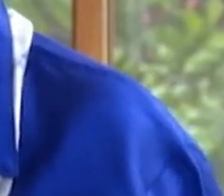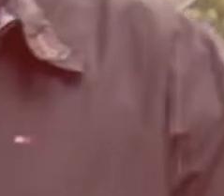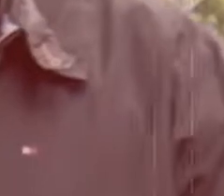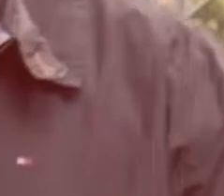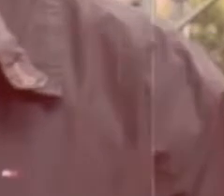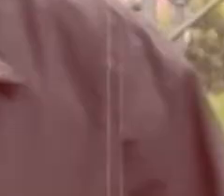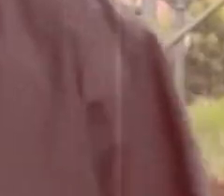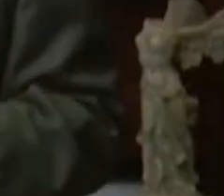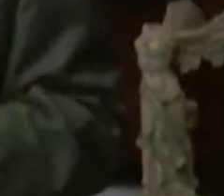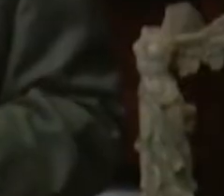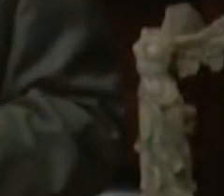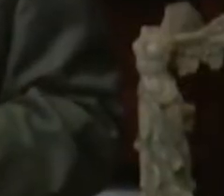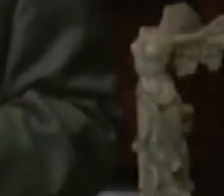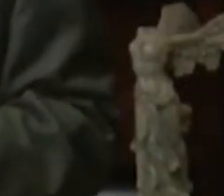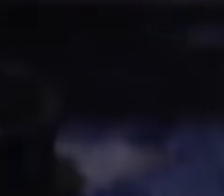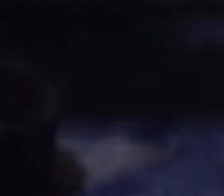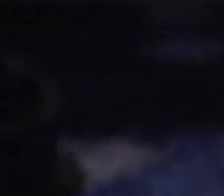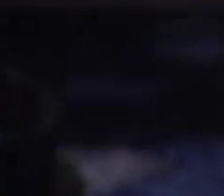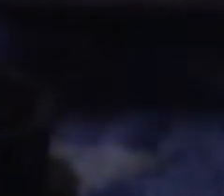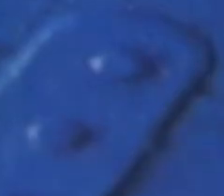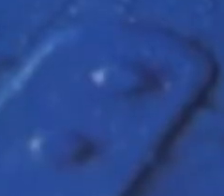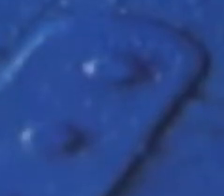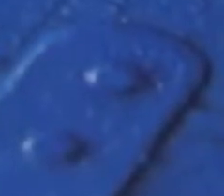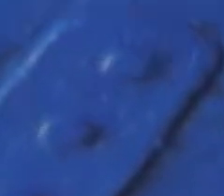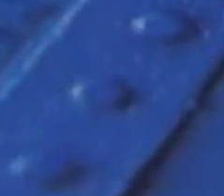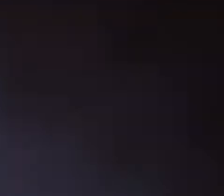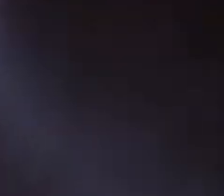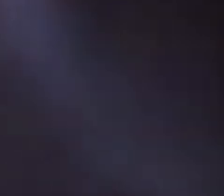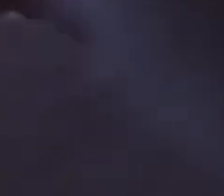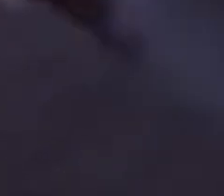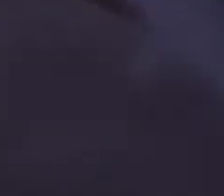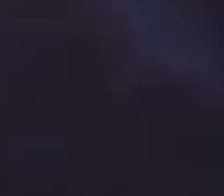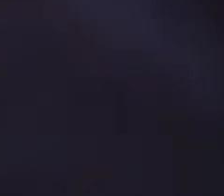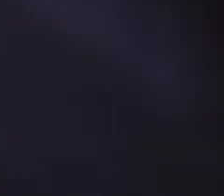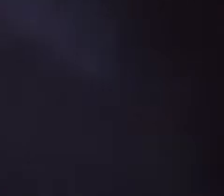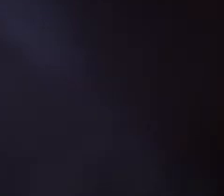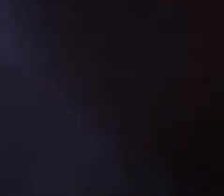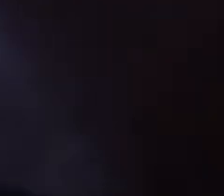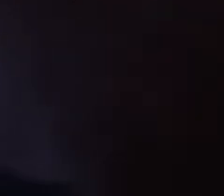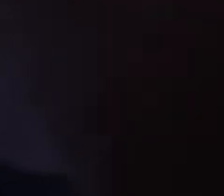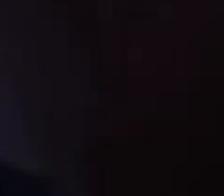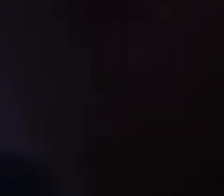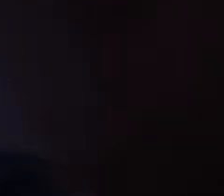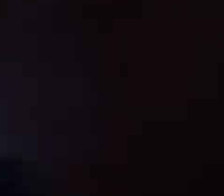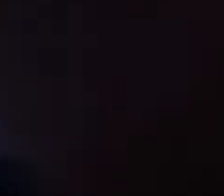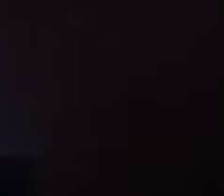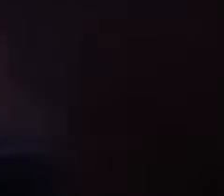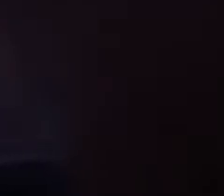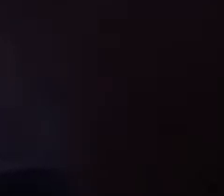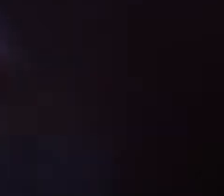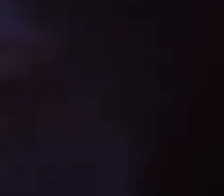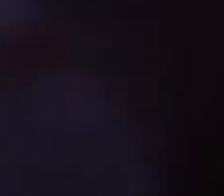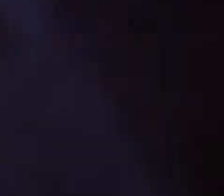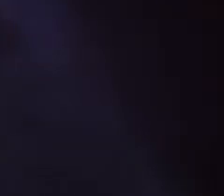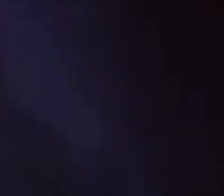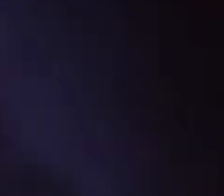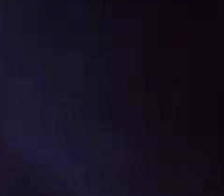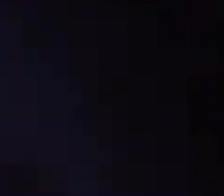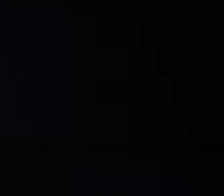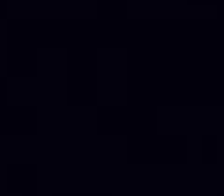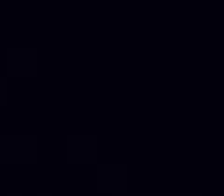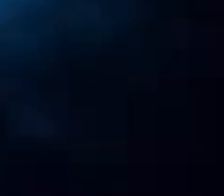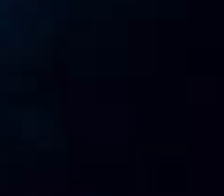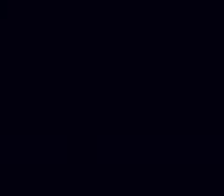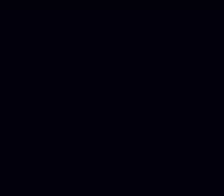Escritores nacionales de todos los géneros nos comparten su mundo en Punto y Coma, domingos a las 12:30 de la